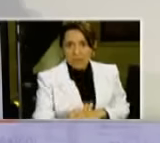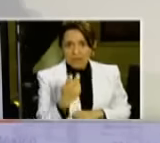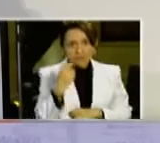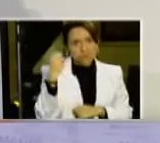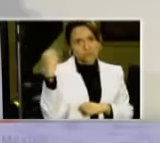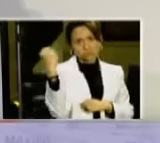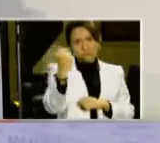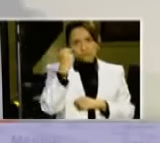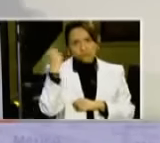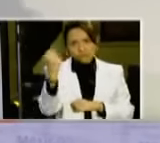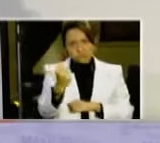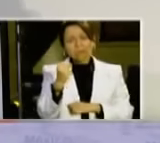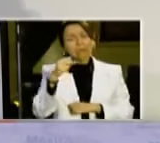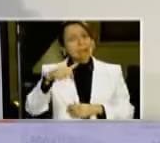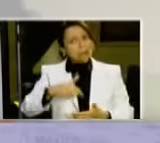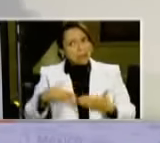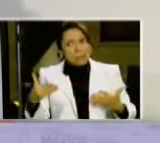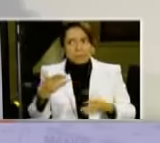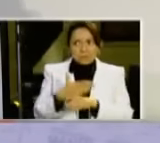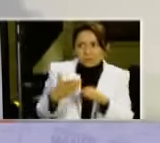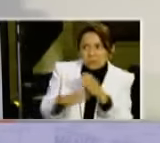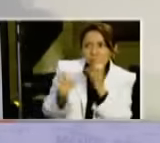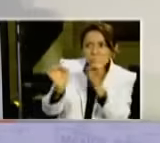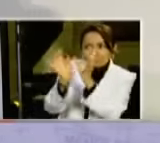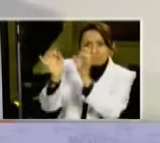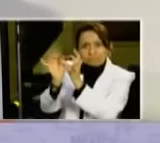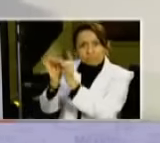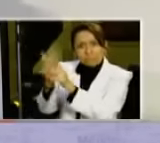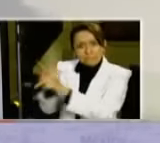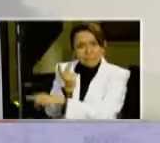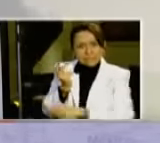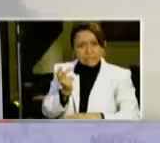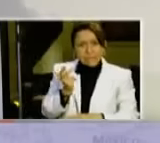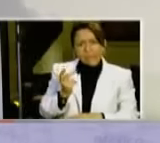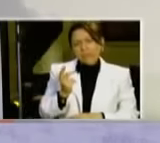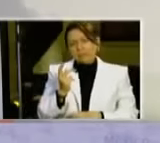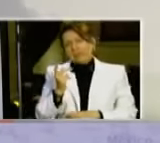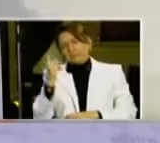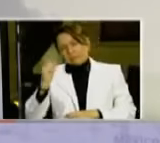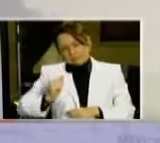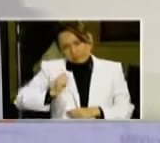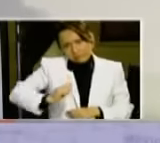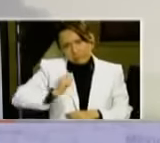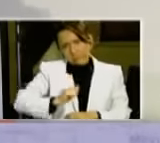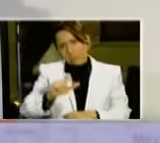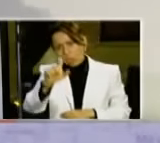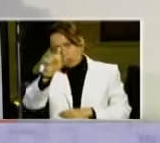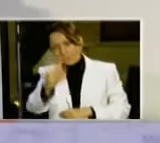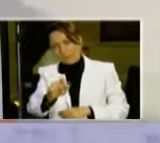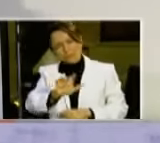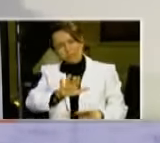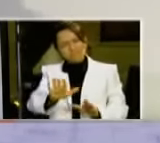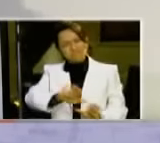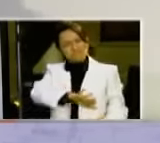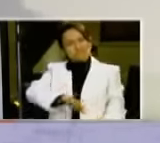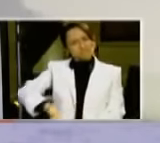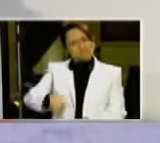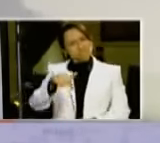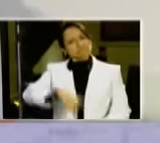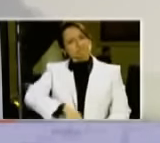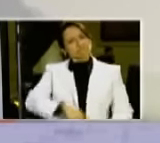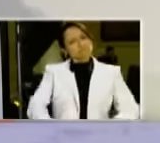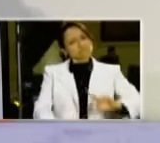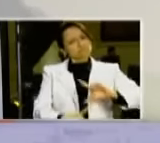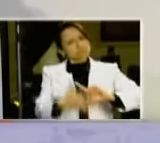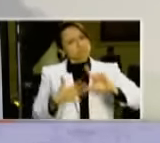naciones en el siglo XX. Naciones Unidas fue fundada por 57 estados, de los